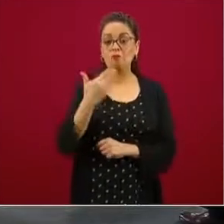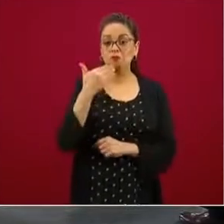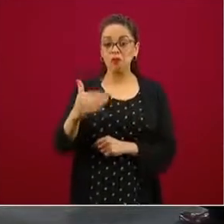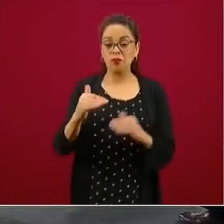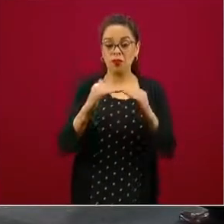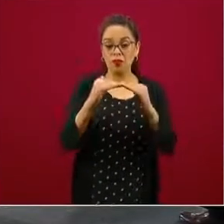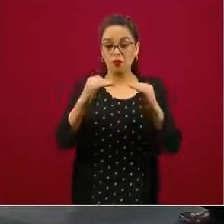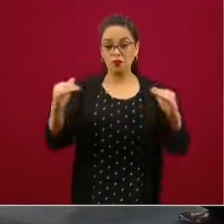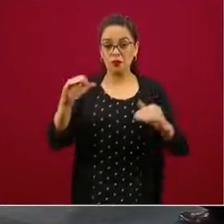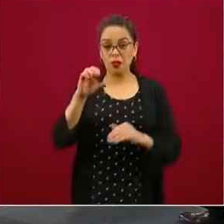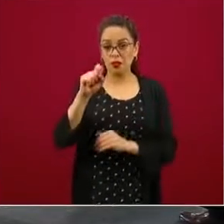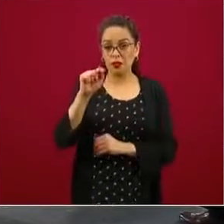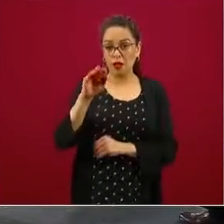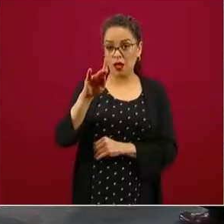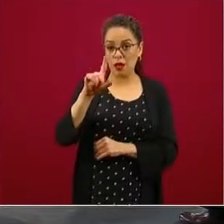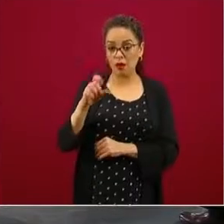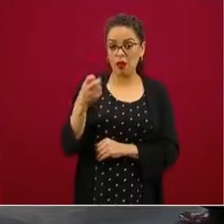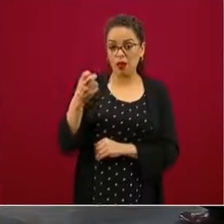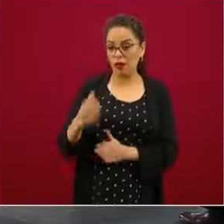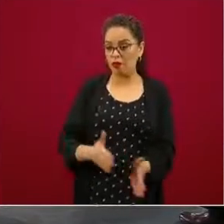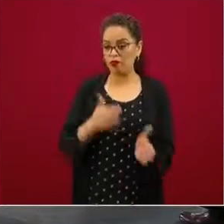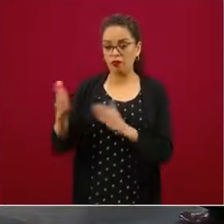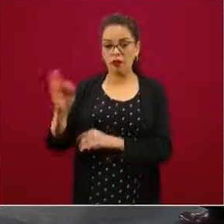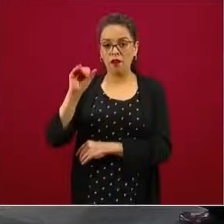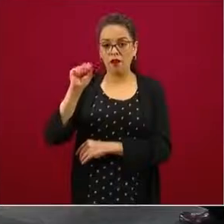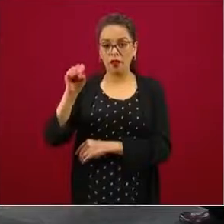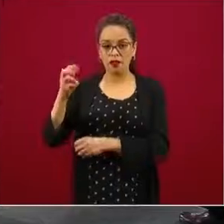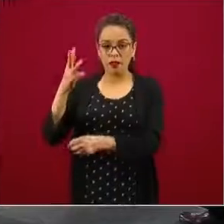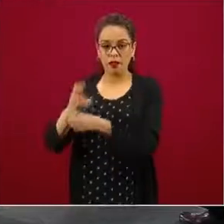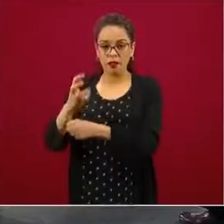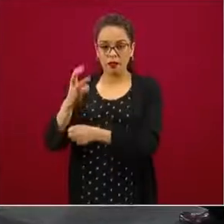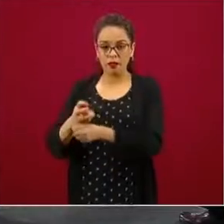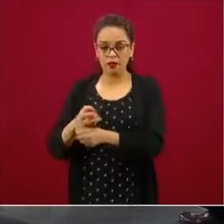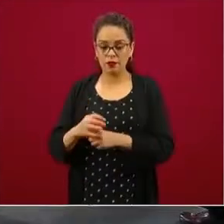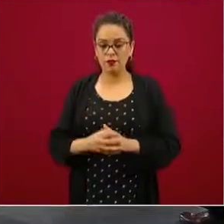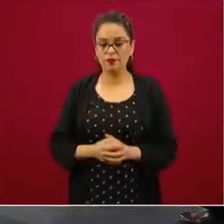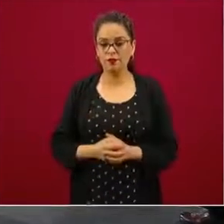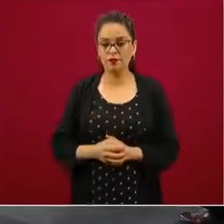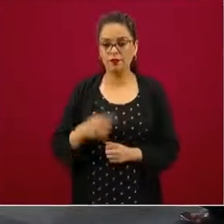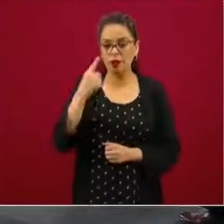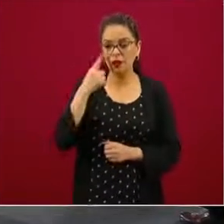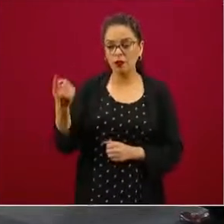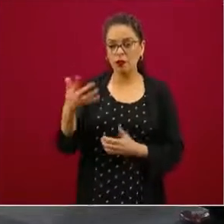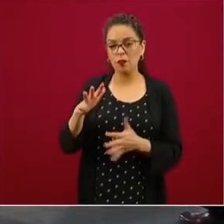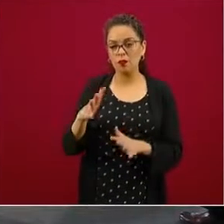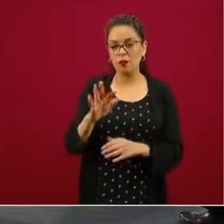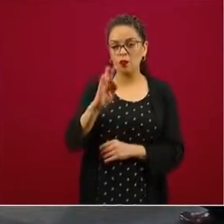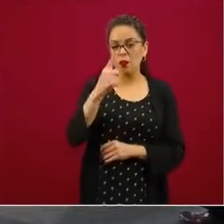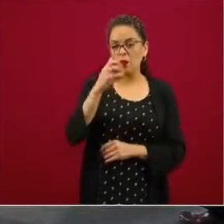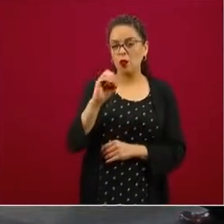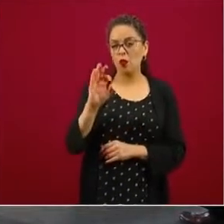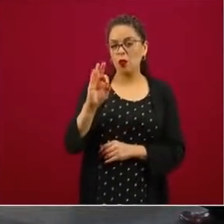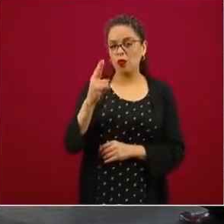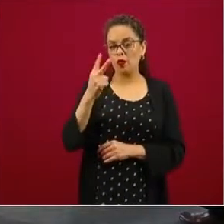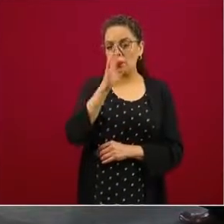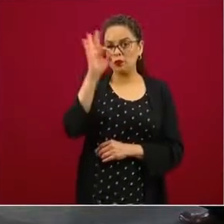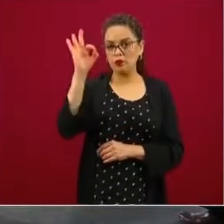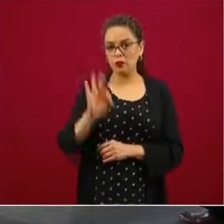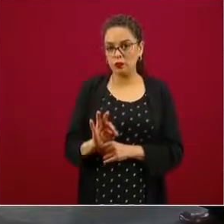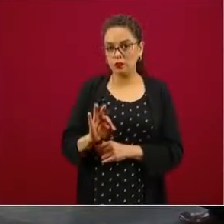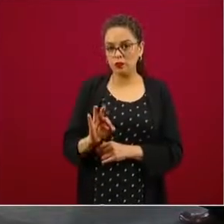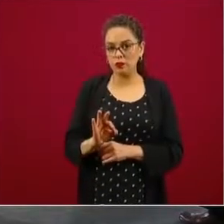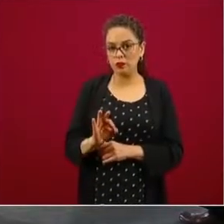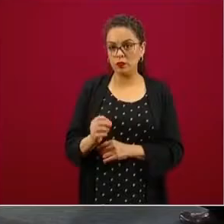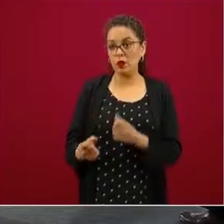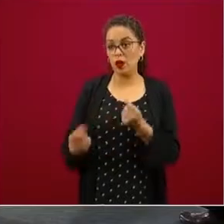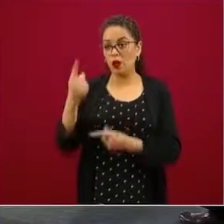la fase 3, que justamente empezó aproximadamente aquí, con alrededor de 41, 42%, en algún caso hasta